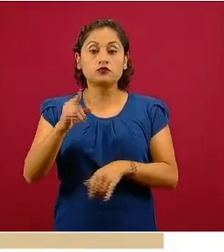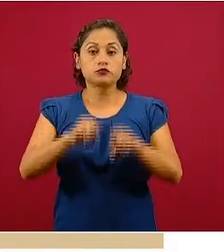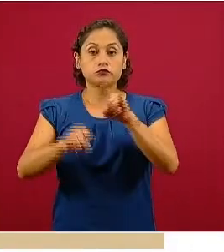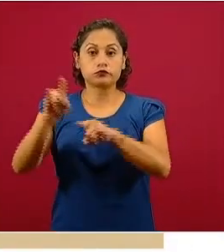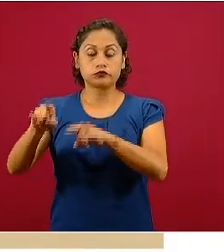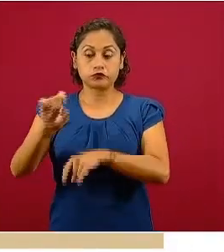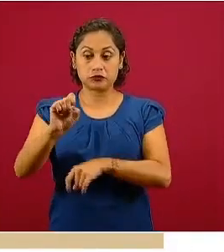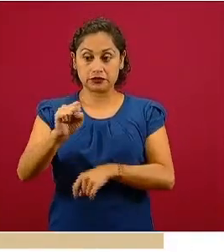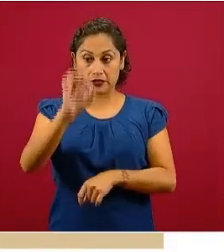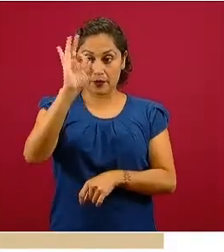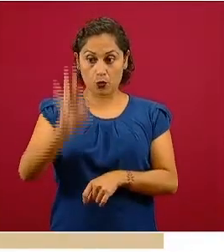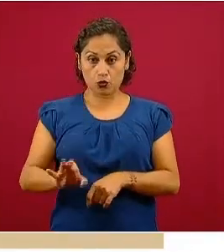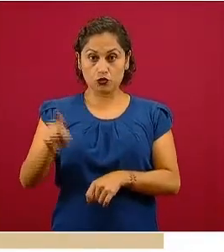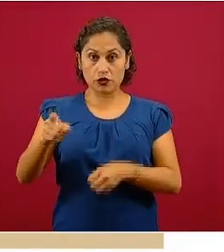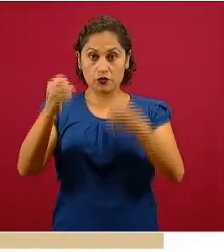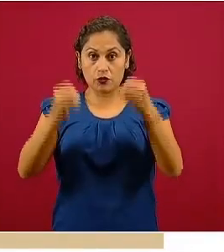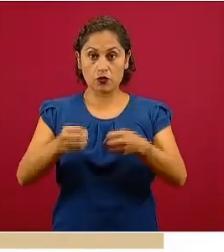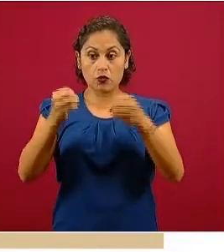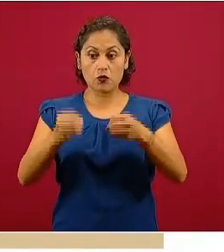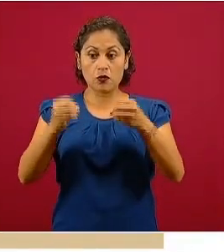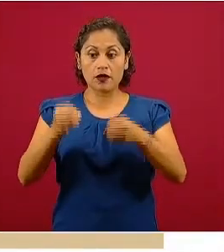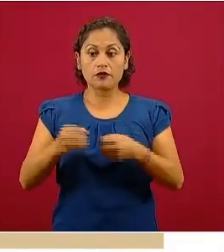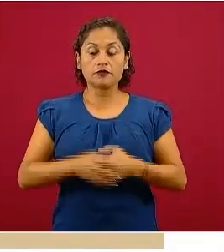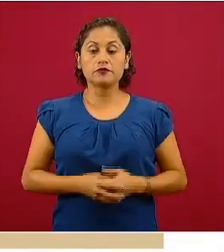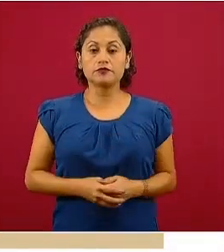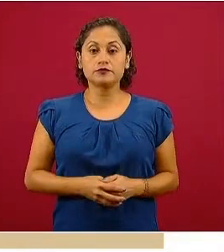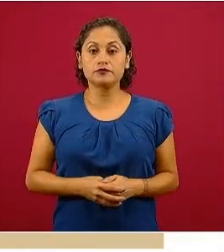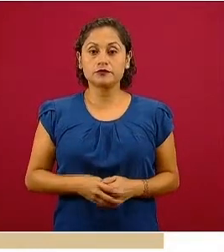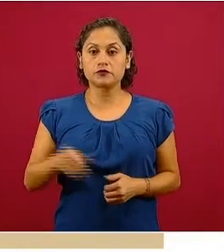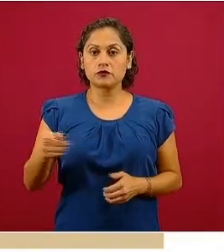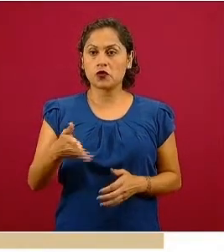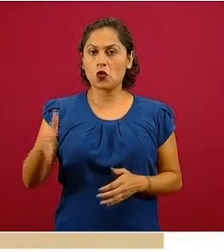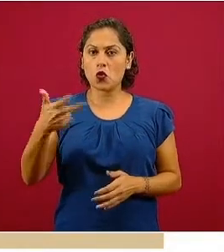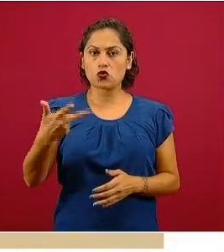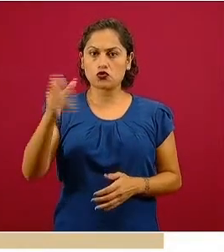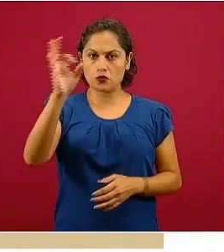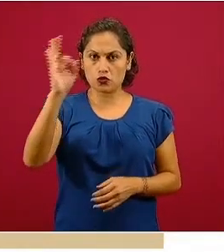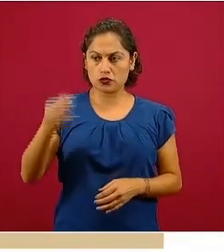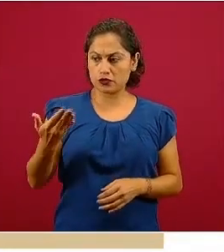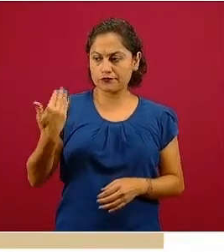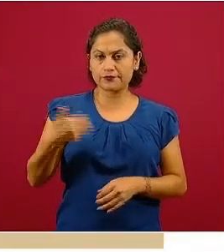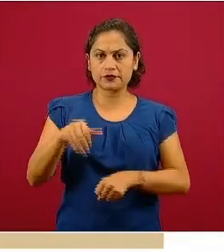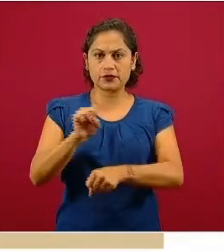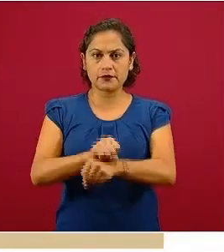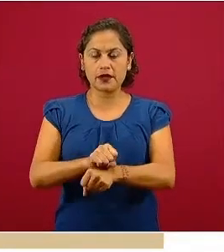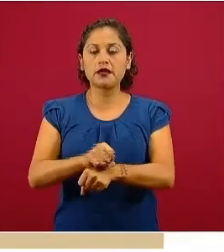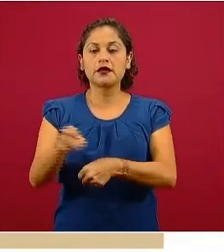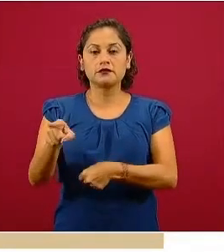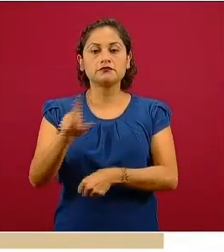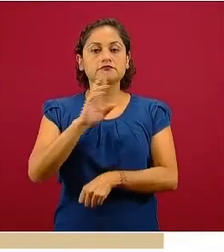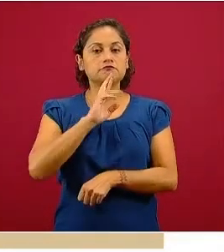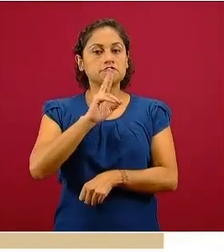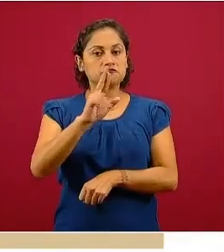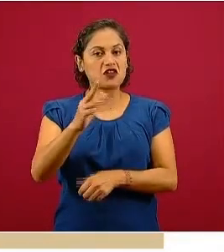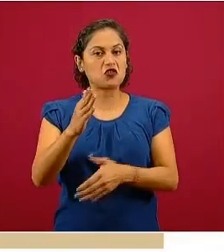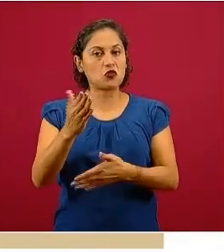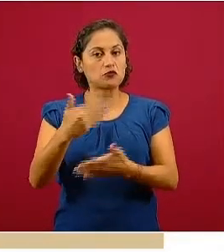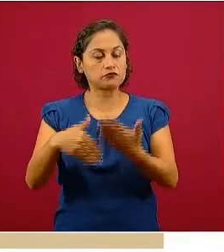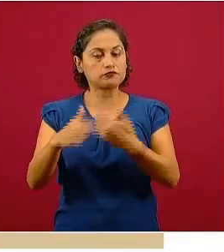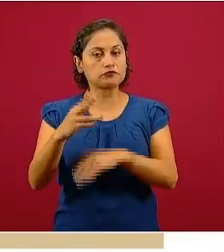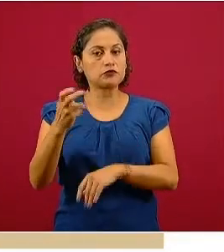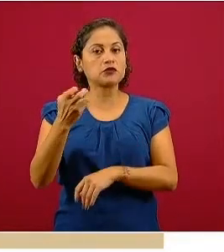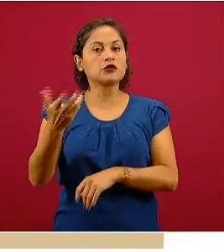general, aunque ha habido una disminución de 8 puntos porcentuales en la última semana y mucha mejor disponibilidad en lo que se refiere